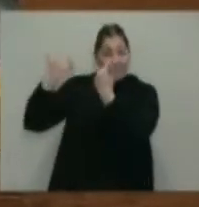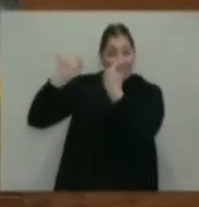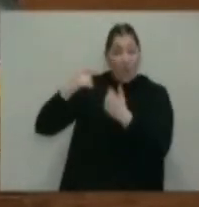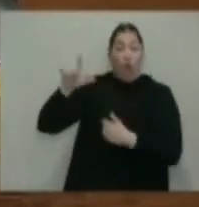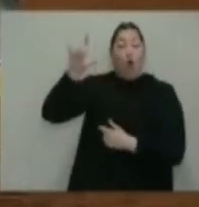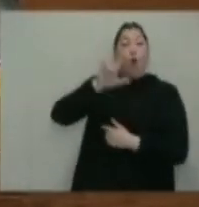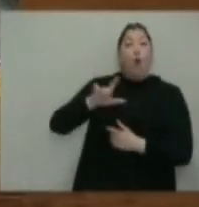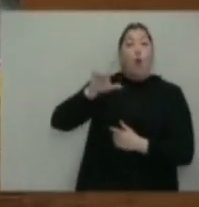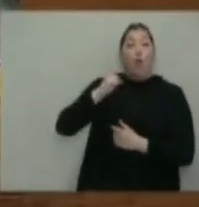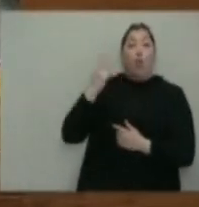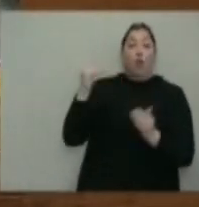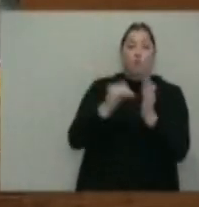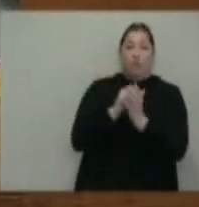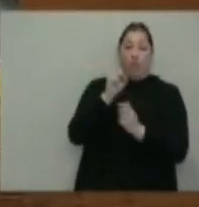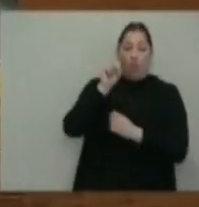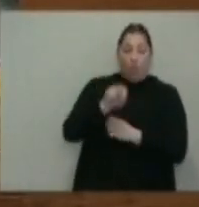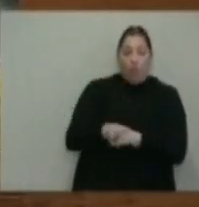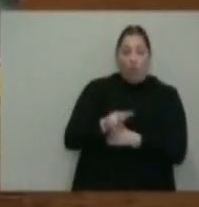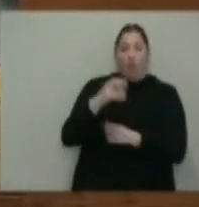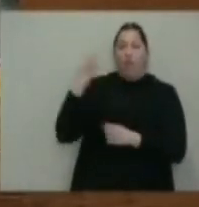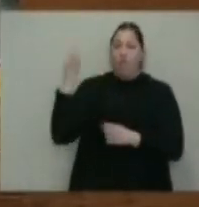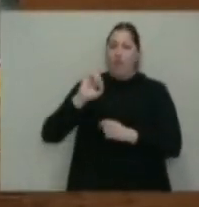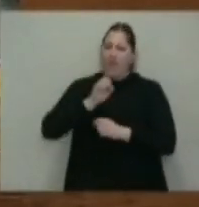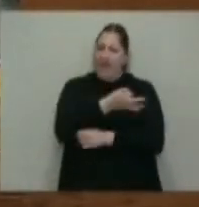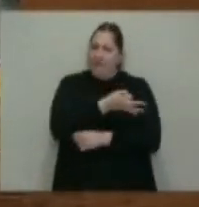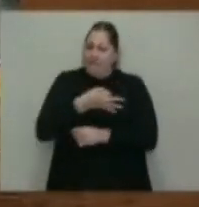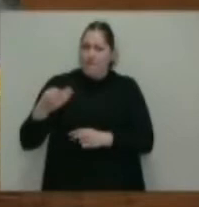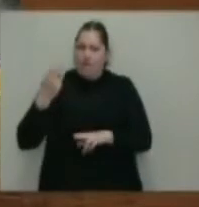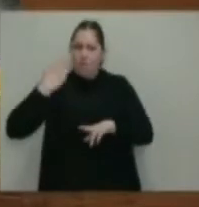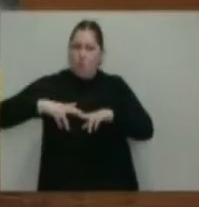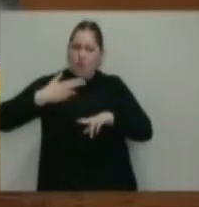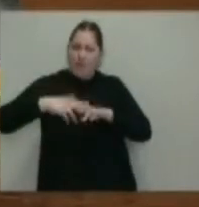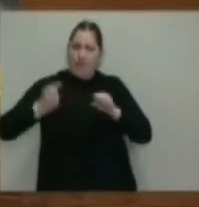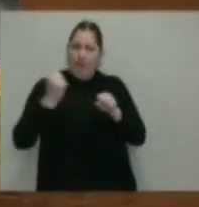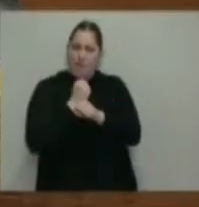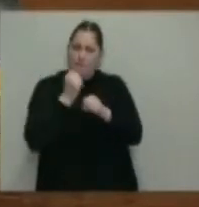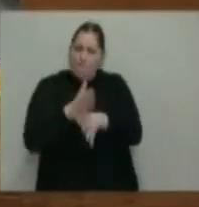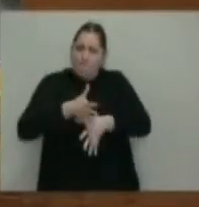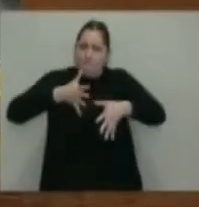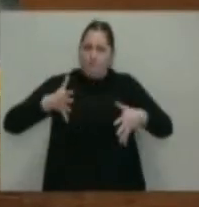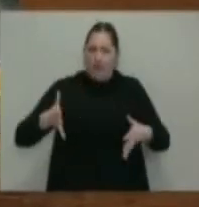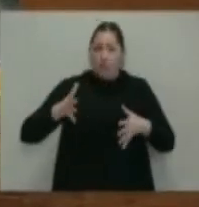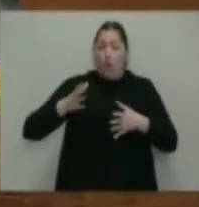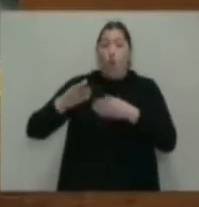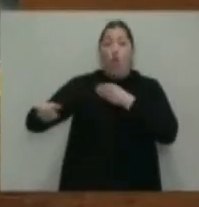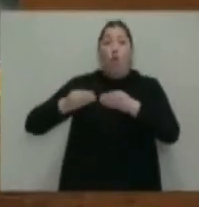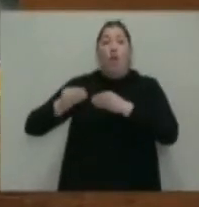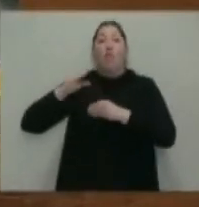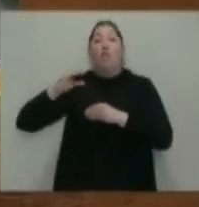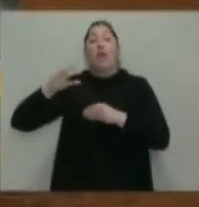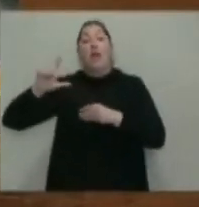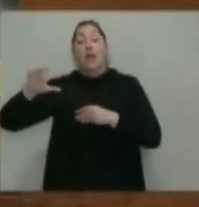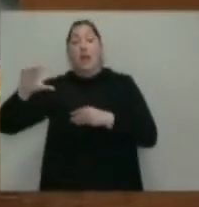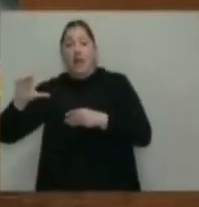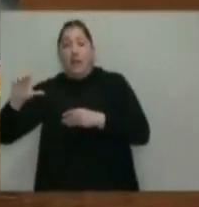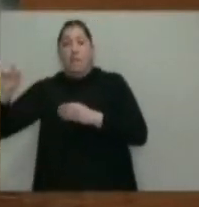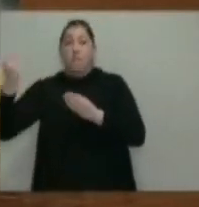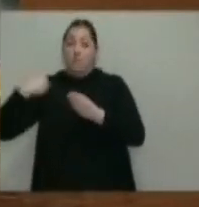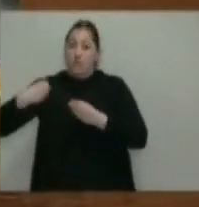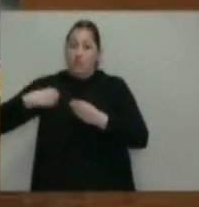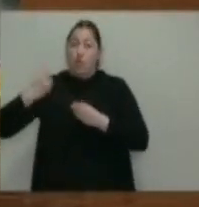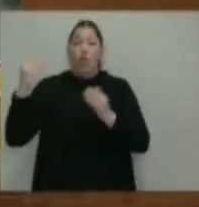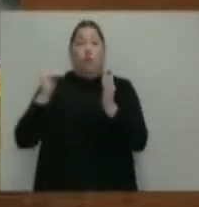2012, en la que insistía en la necesidad de aumentar la eficacia de las políticas activas de empleo, o el documento de la OCDE, Reformas de Política Económica